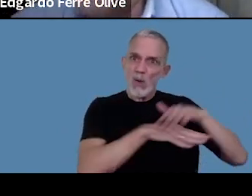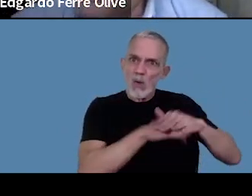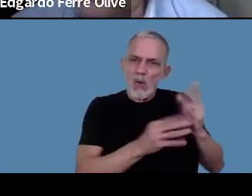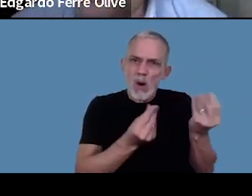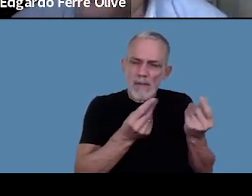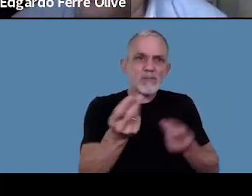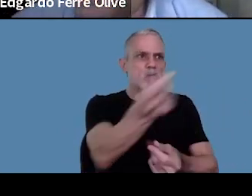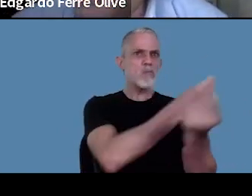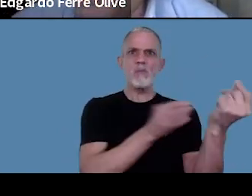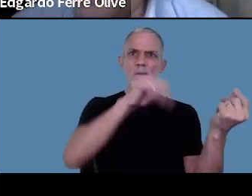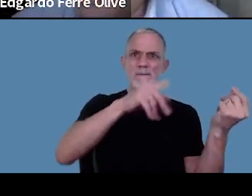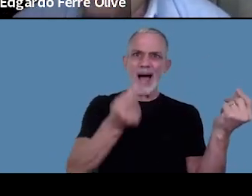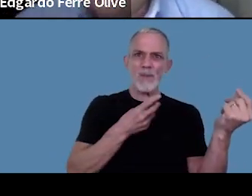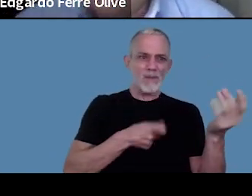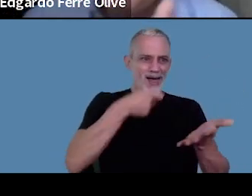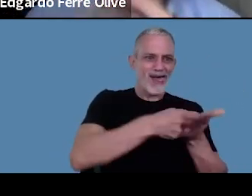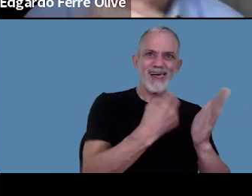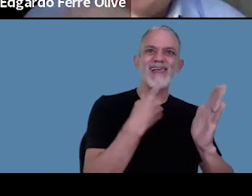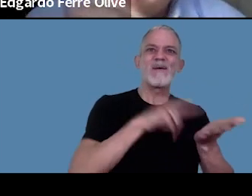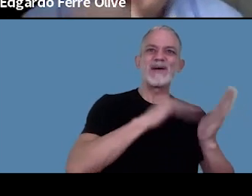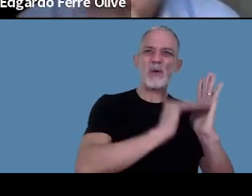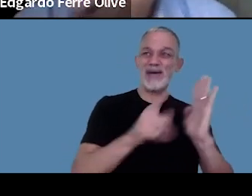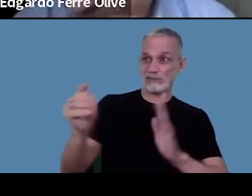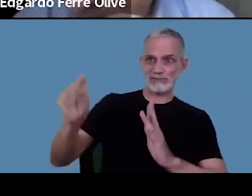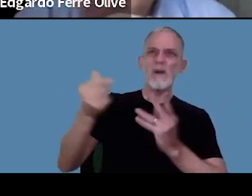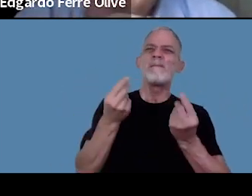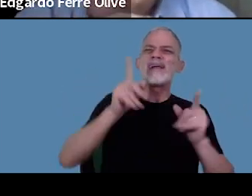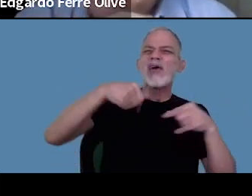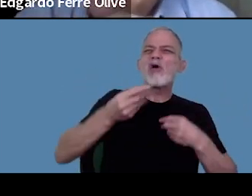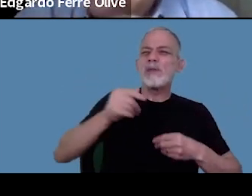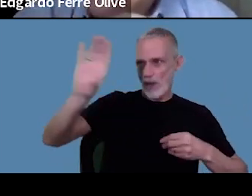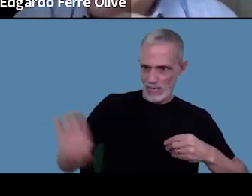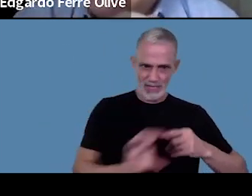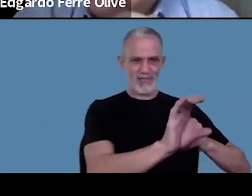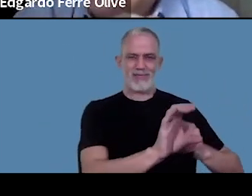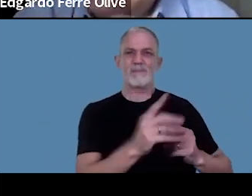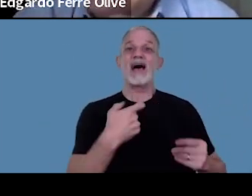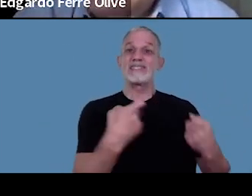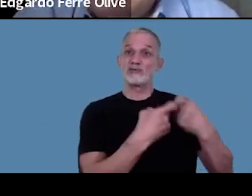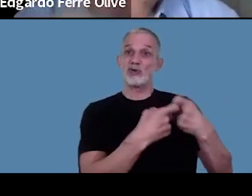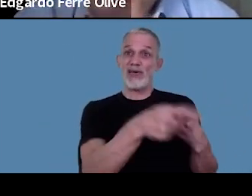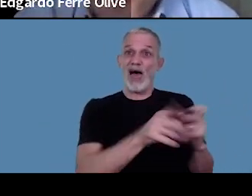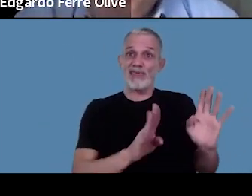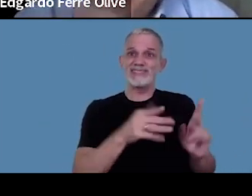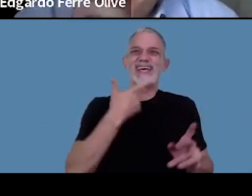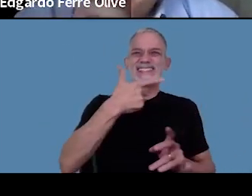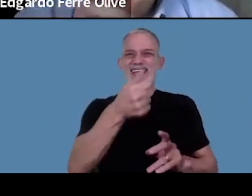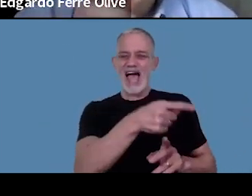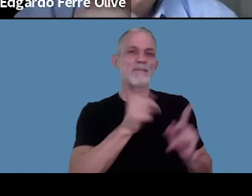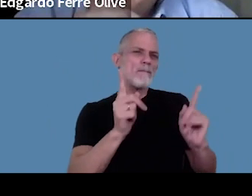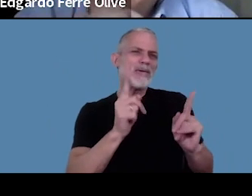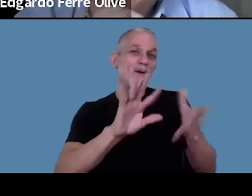consumo de los sujetos. ¿Está bien? Yo le puedo aplicar una disminución de imposición a la renta a las sociedades, también siguiendo el mismo